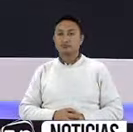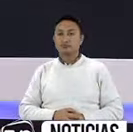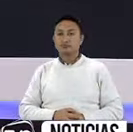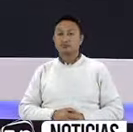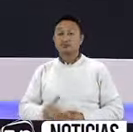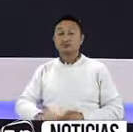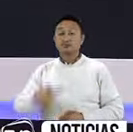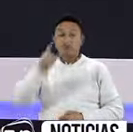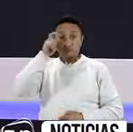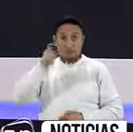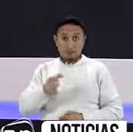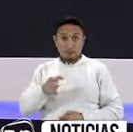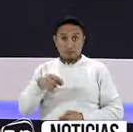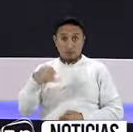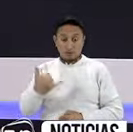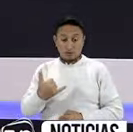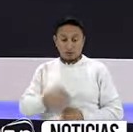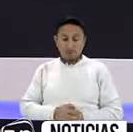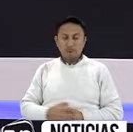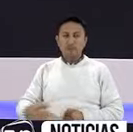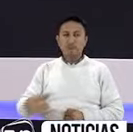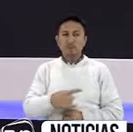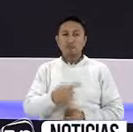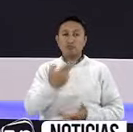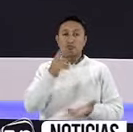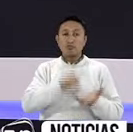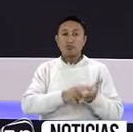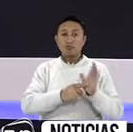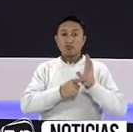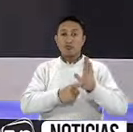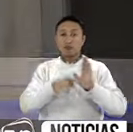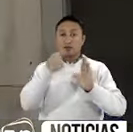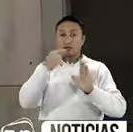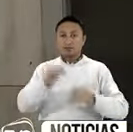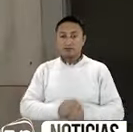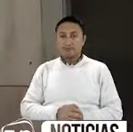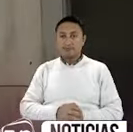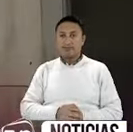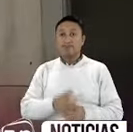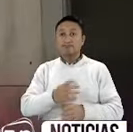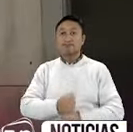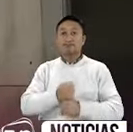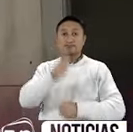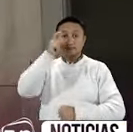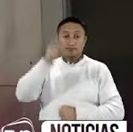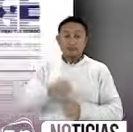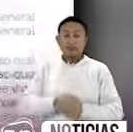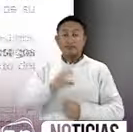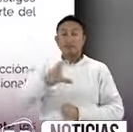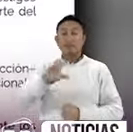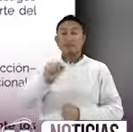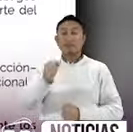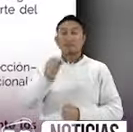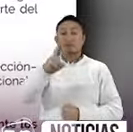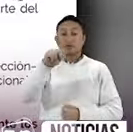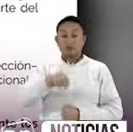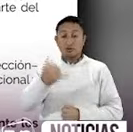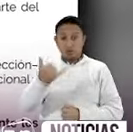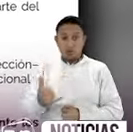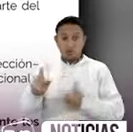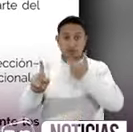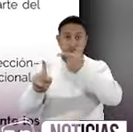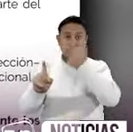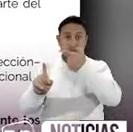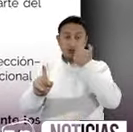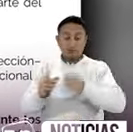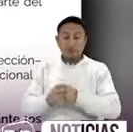La Fiscalía General del Estado, a través de un comunicado, señaló que la seguridad del fiscal César Suárez, que fue asesinado,